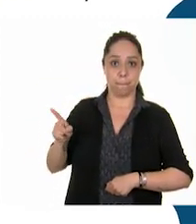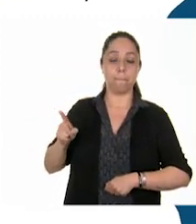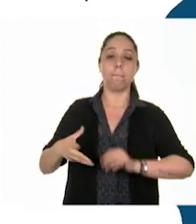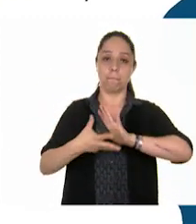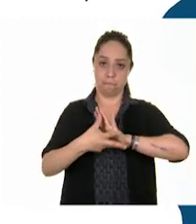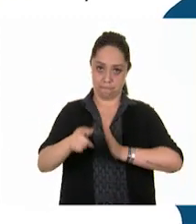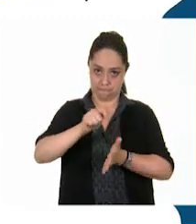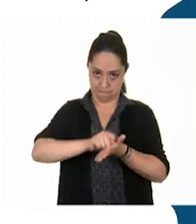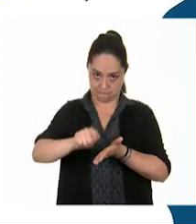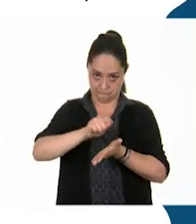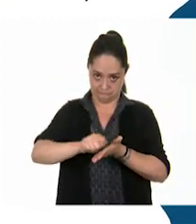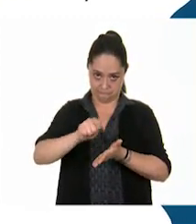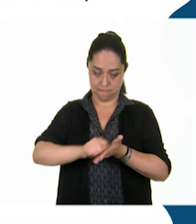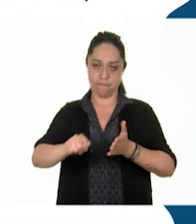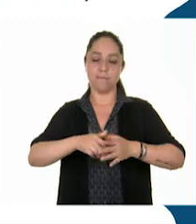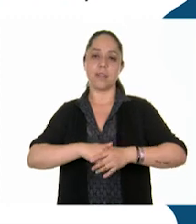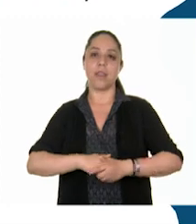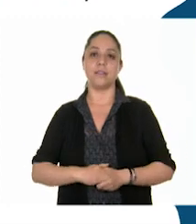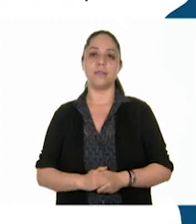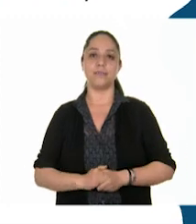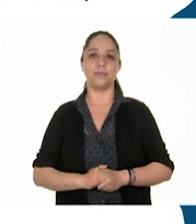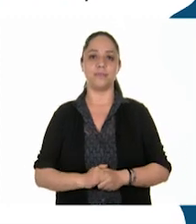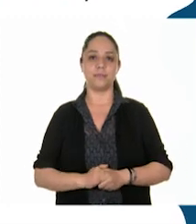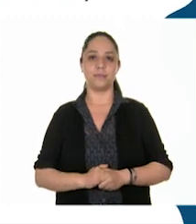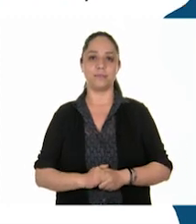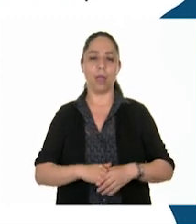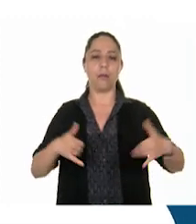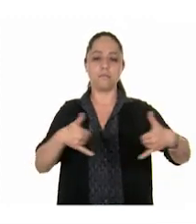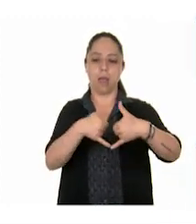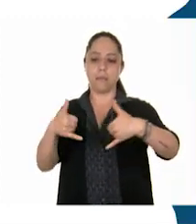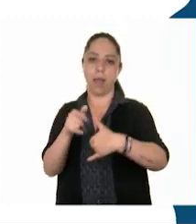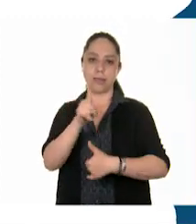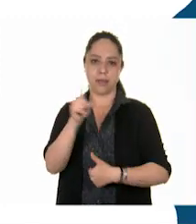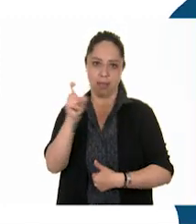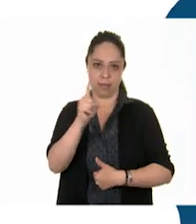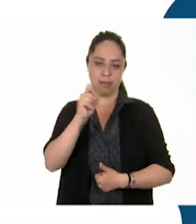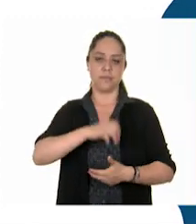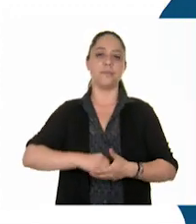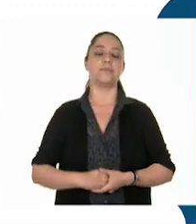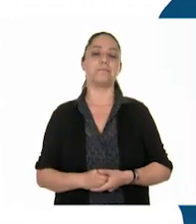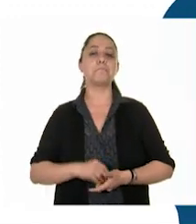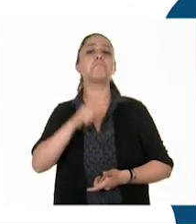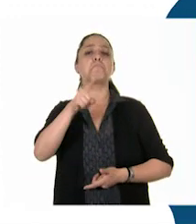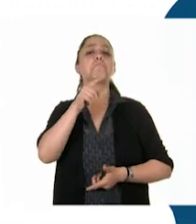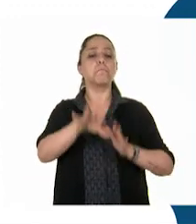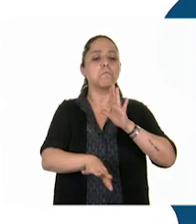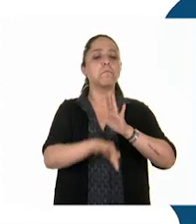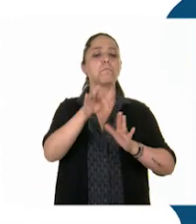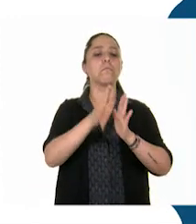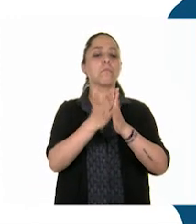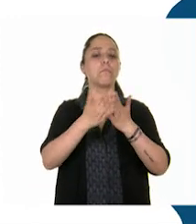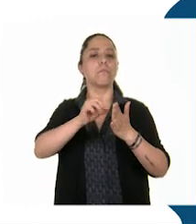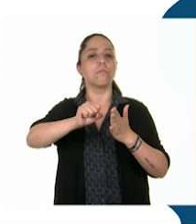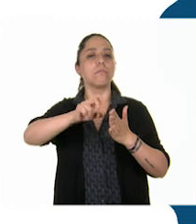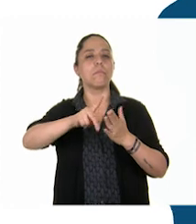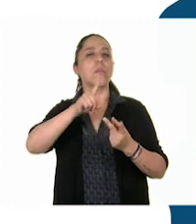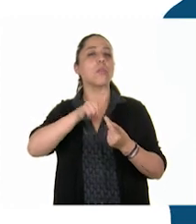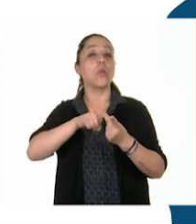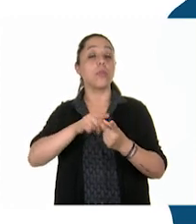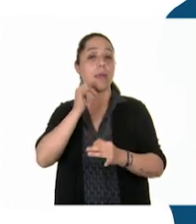41 72 04 13 con 100 líneas. También puedes encontrar los libros de texto en la